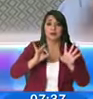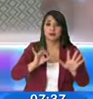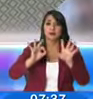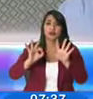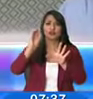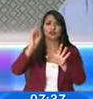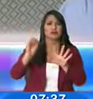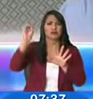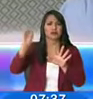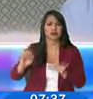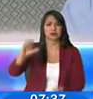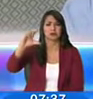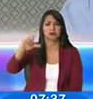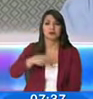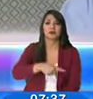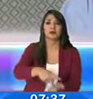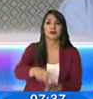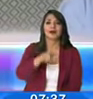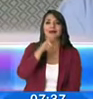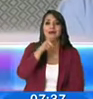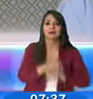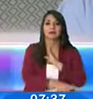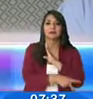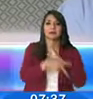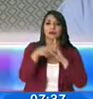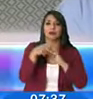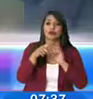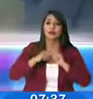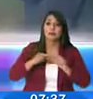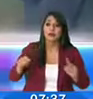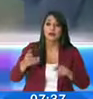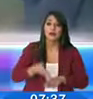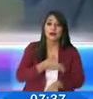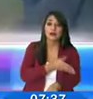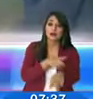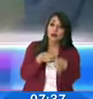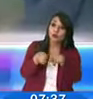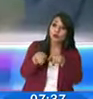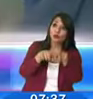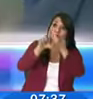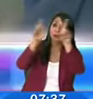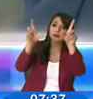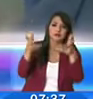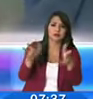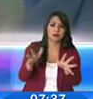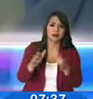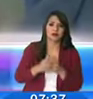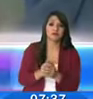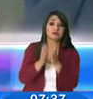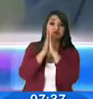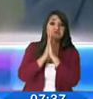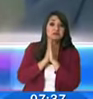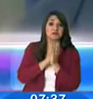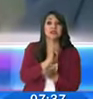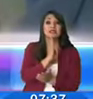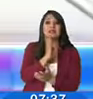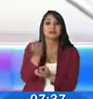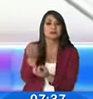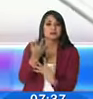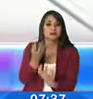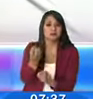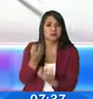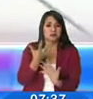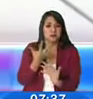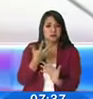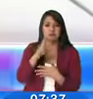8%, es pagada con la provisión de petróleo sin licitación. El objetivo sería recibir información de los estados financieros